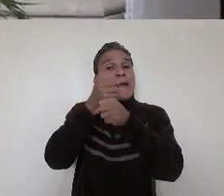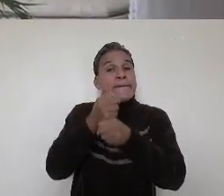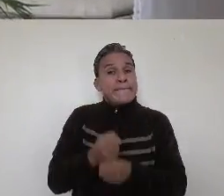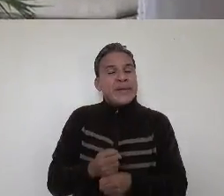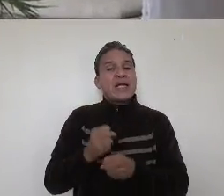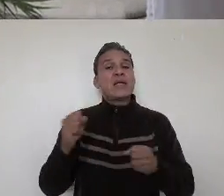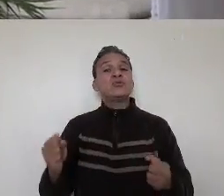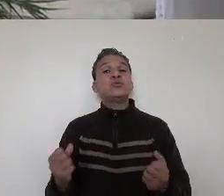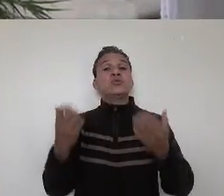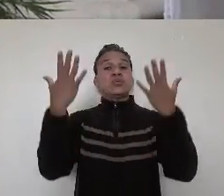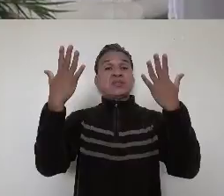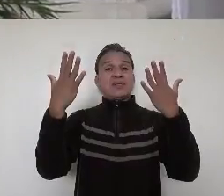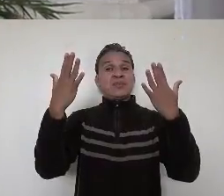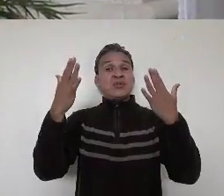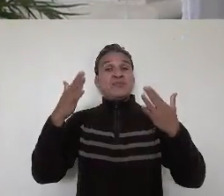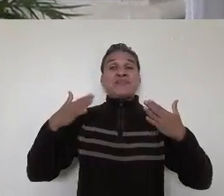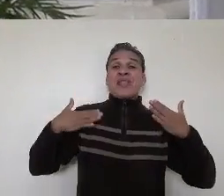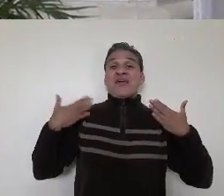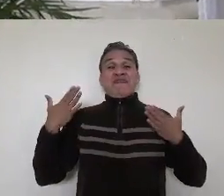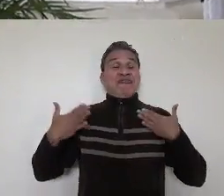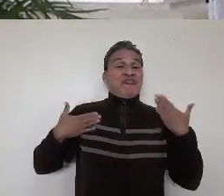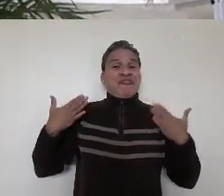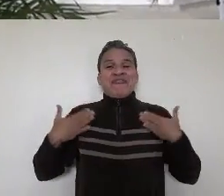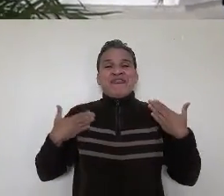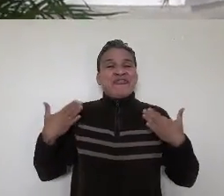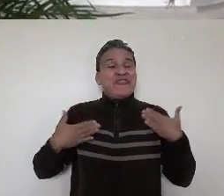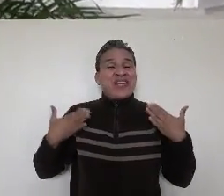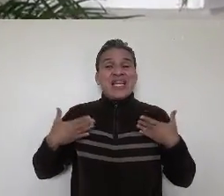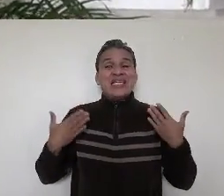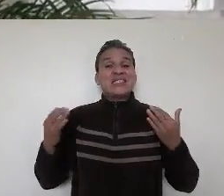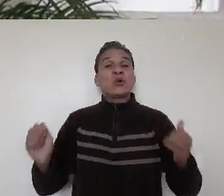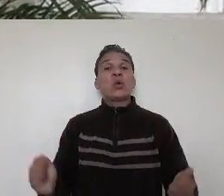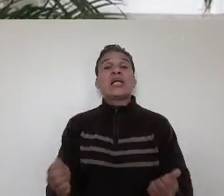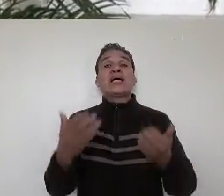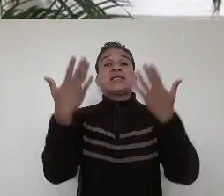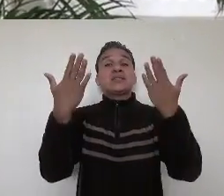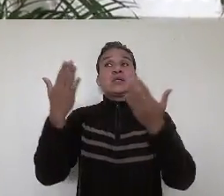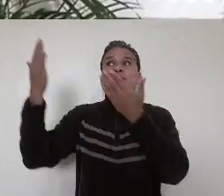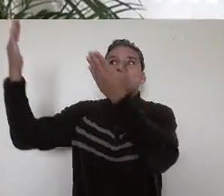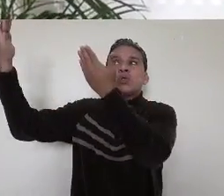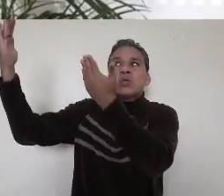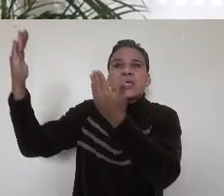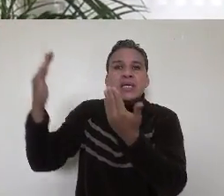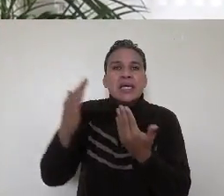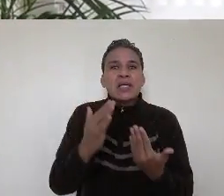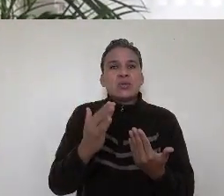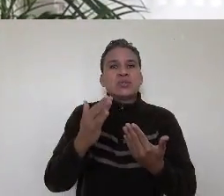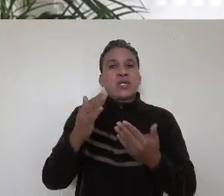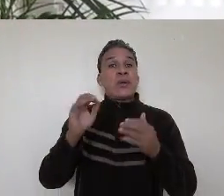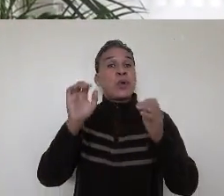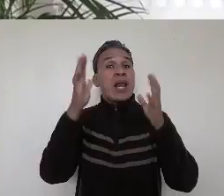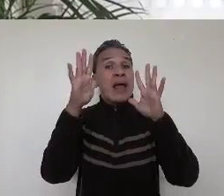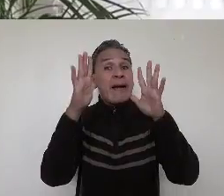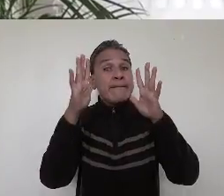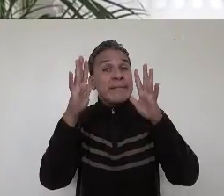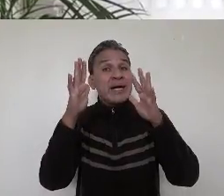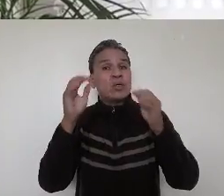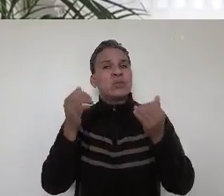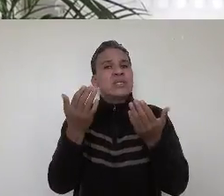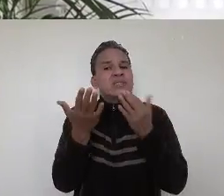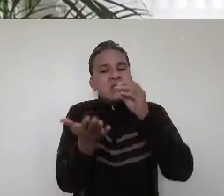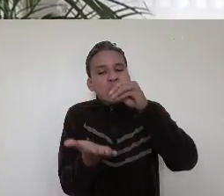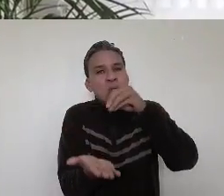salvara. Alegrémonos y gocemos con la salvación que nos trae, porque la mano del Señor